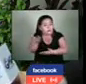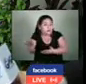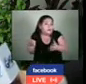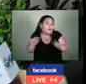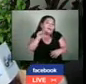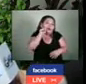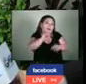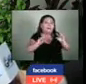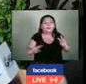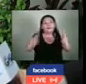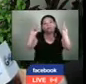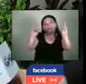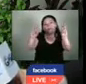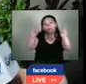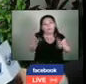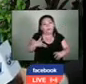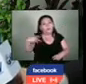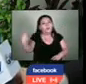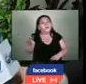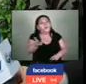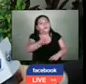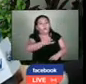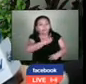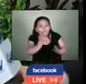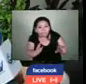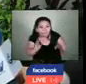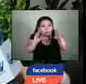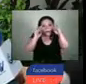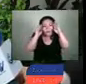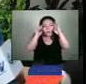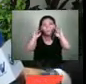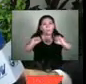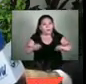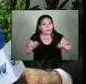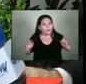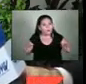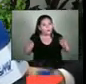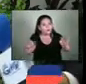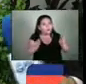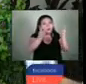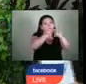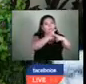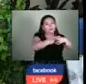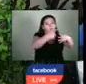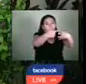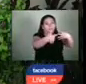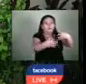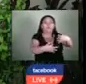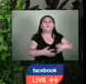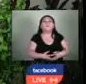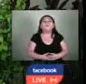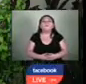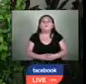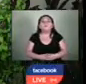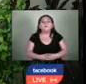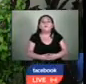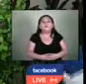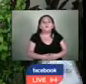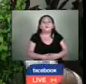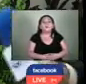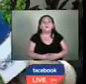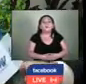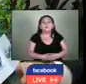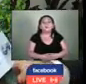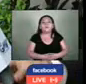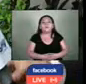sentido pues nosotros estaremos pues ahí pendientes de poder impulsar este proceso de reforma. ¿Y parte de las sanciones que se tienen